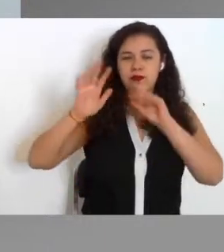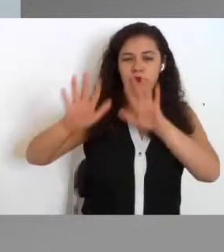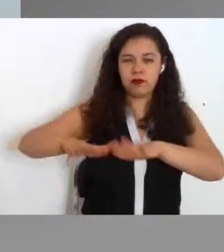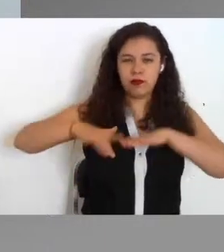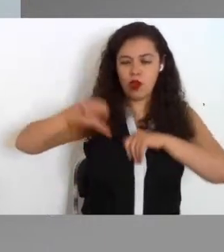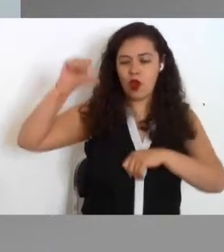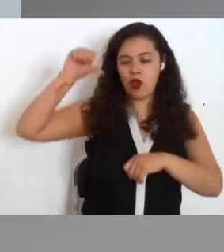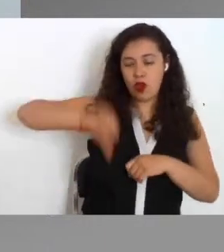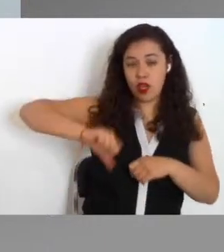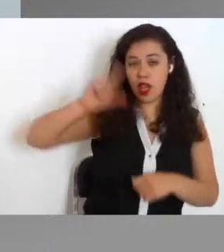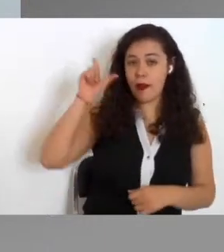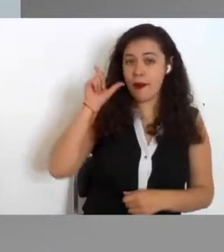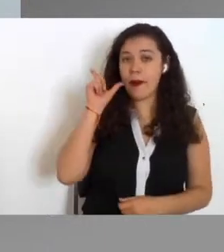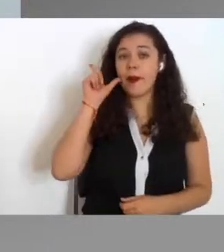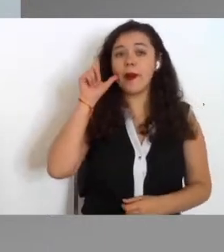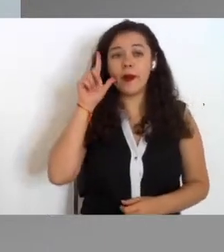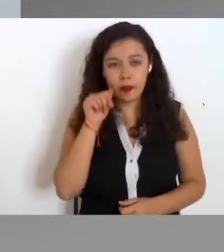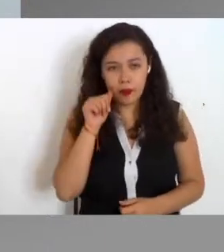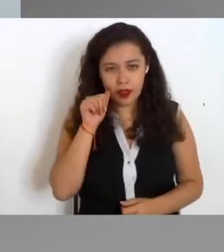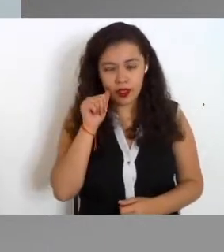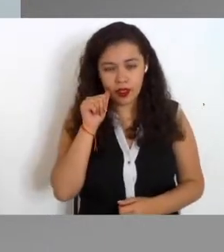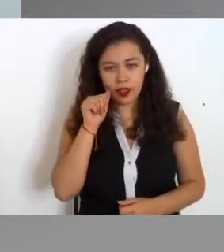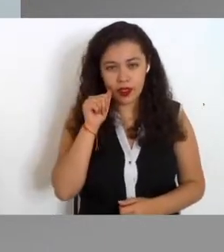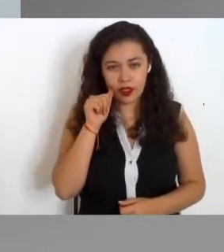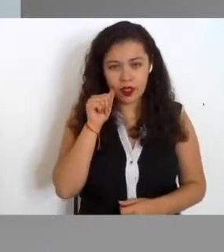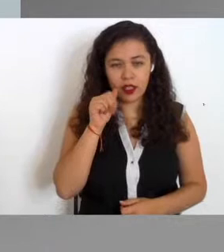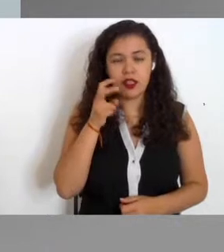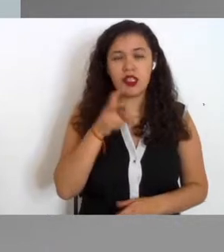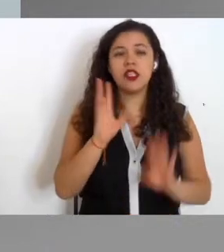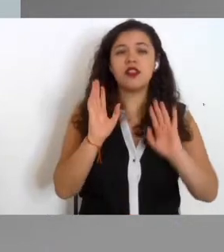pues estamos dando un gran paso